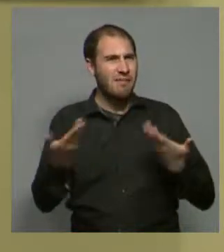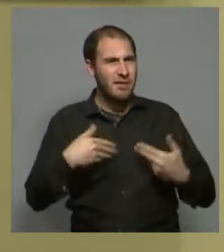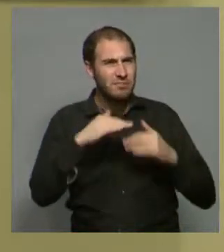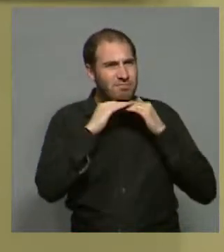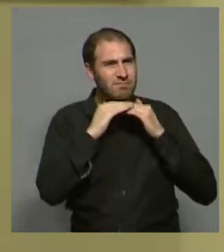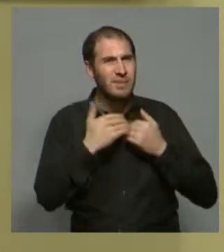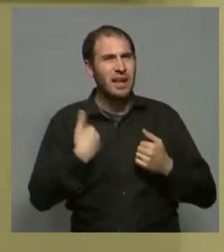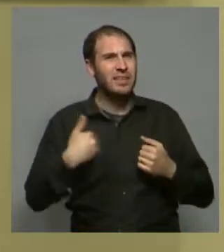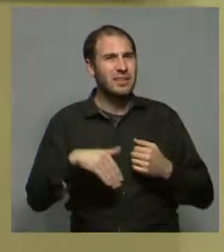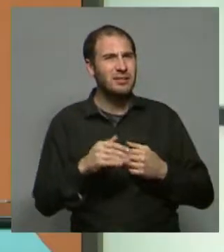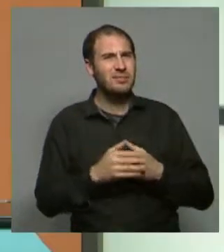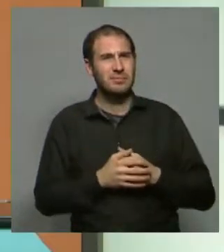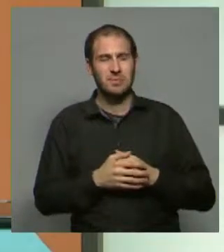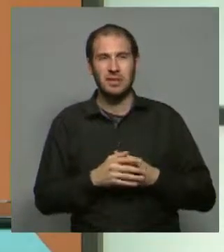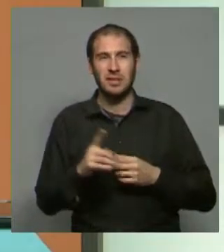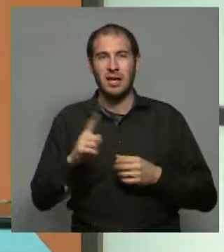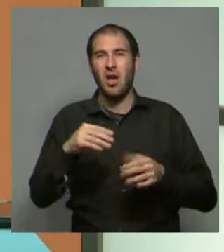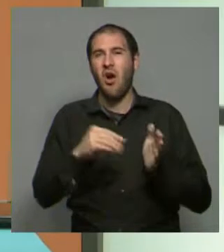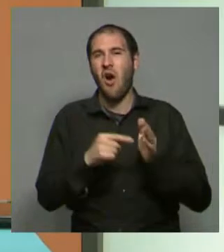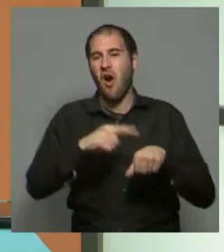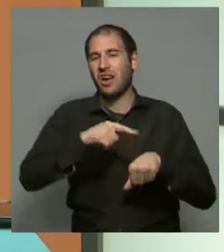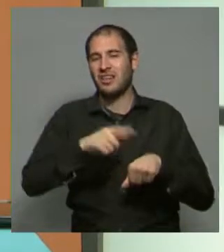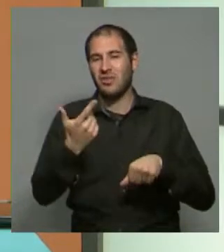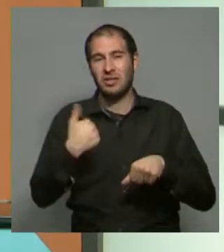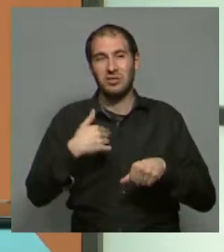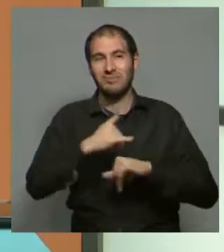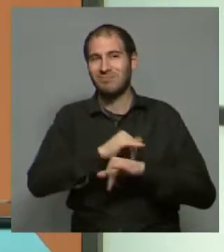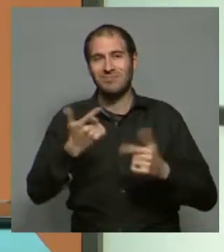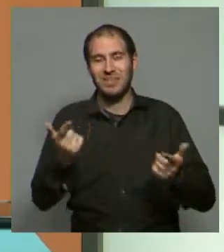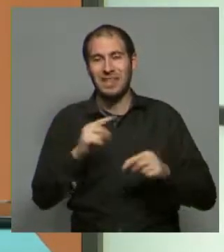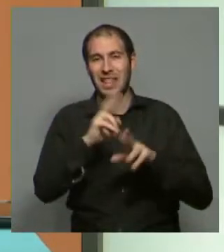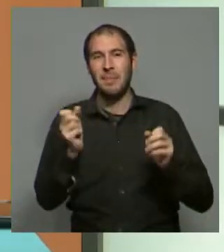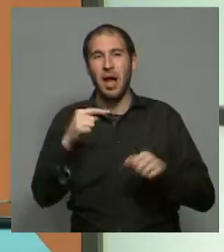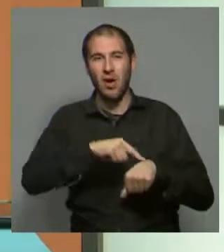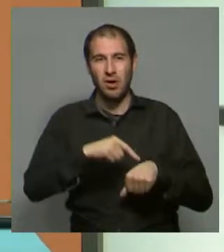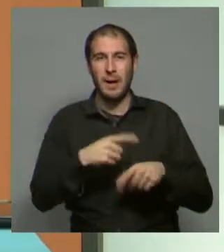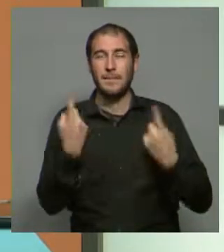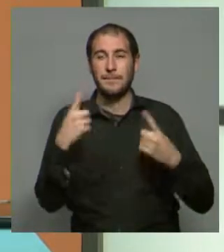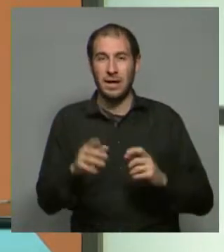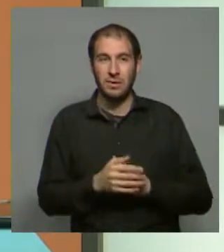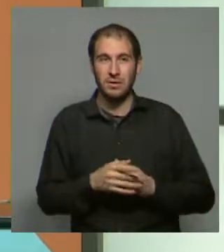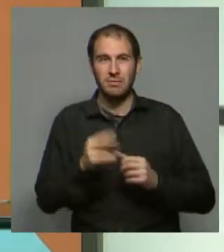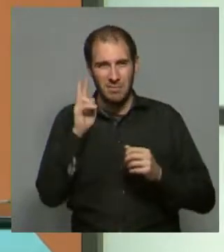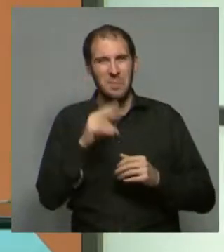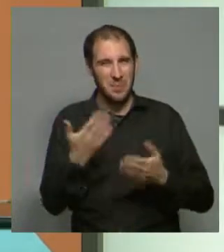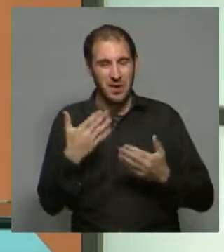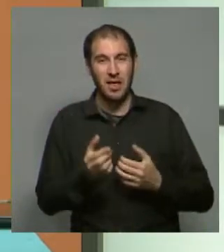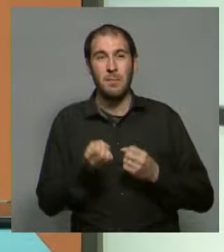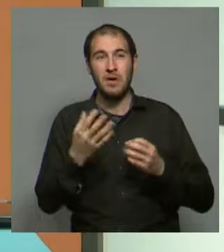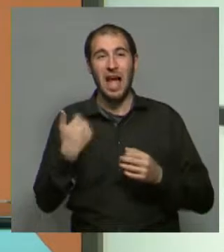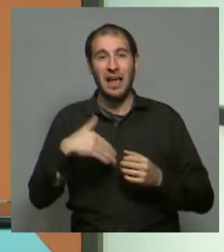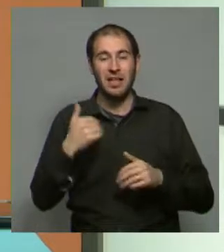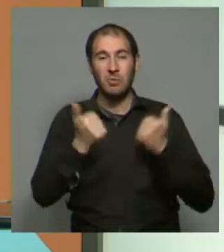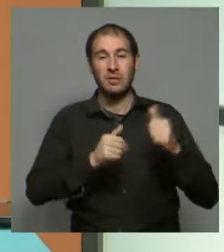verlo los argentinos o no tenés idea? Todavía no están los horarios. Ajá. Yo no tengo confirmados el tema horarios, pero se va a poder ver seguramente, porque si Argentina